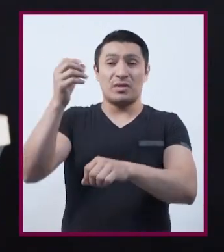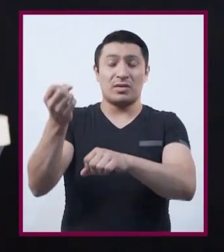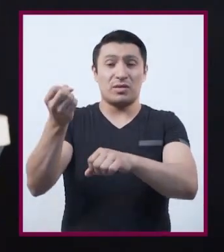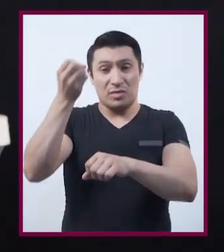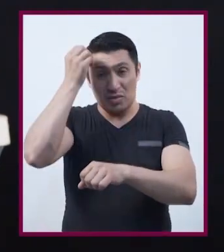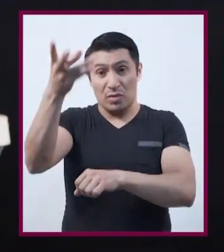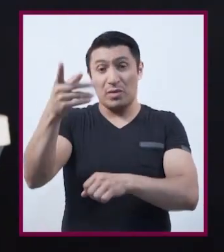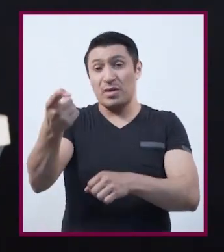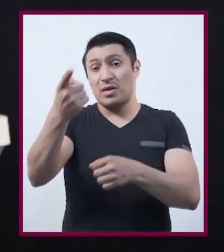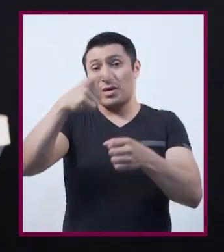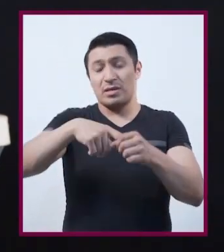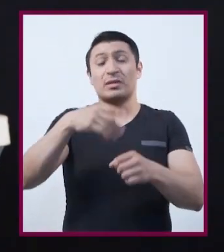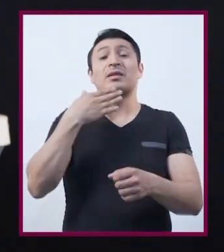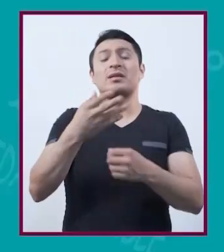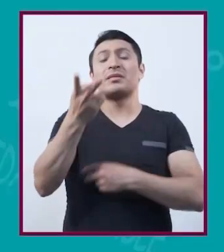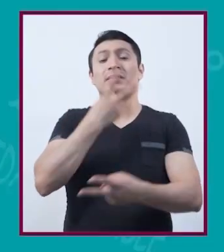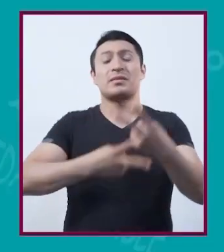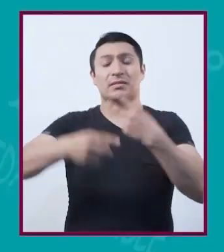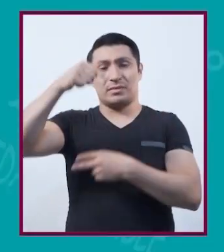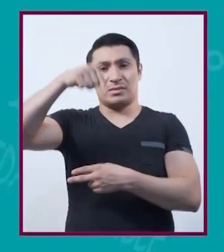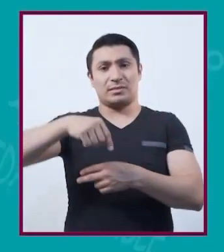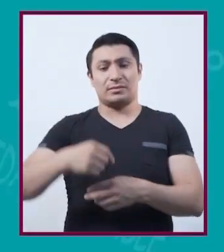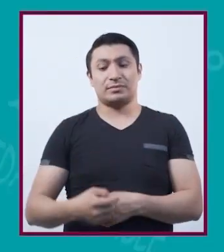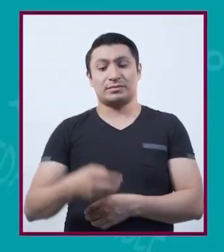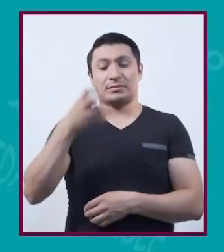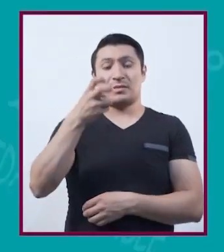Conciencia Histórica. ¡Arrancamos!